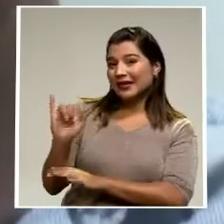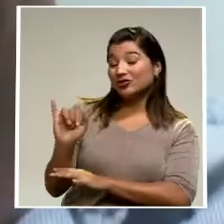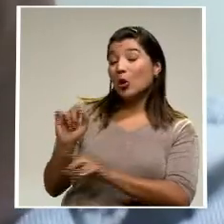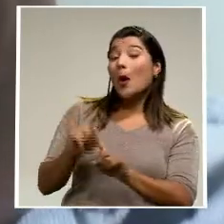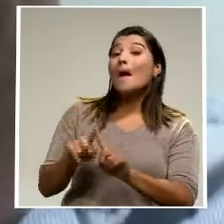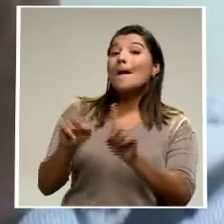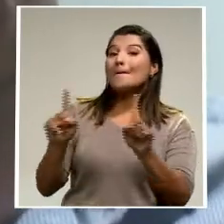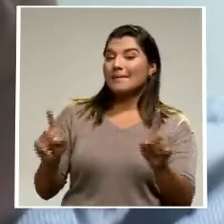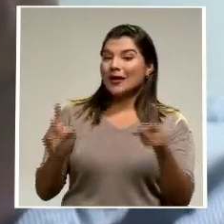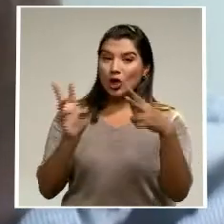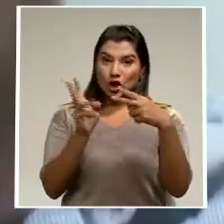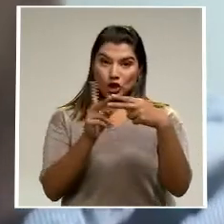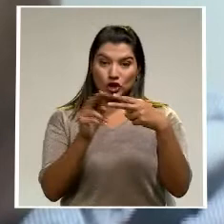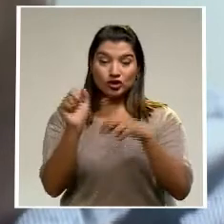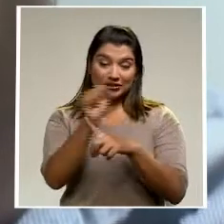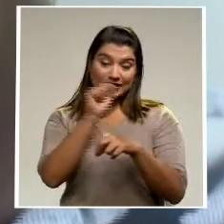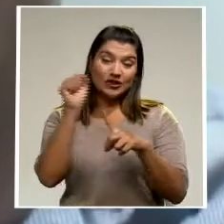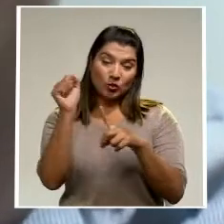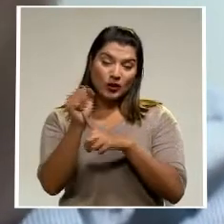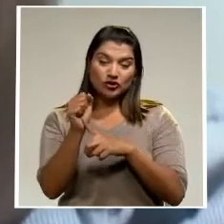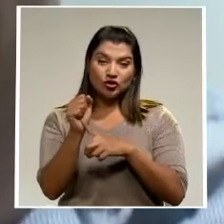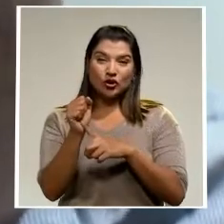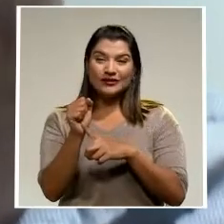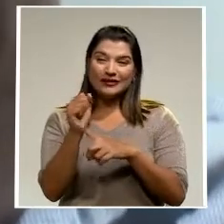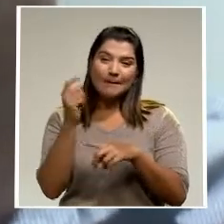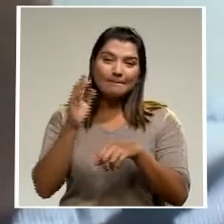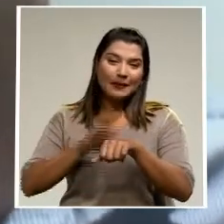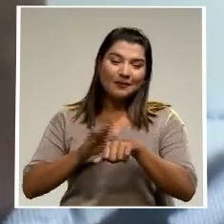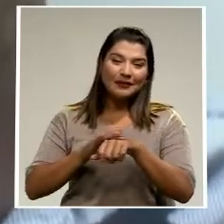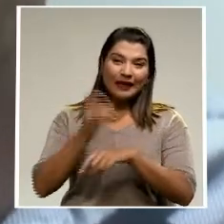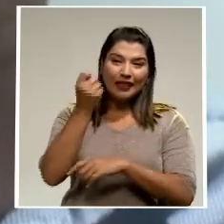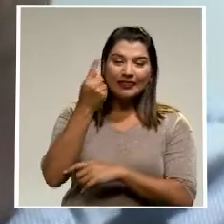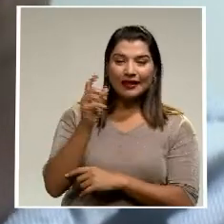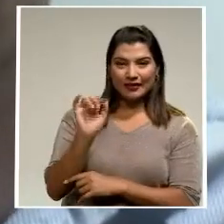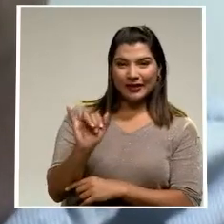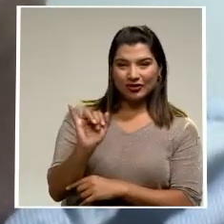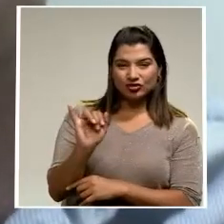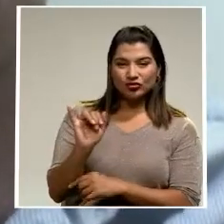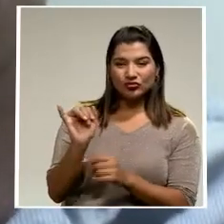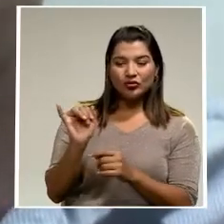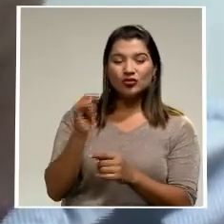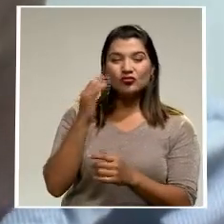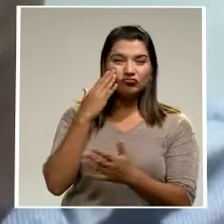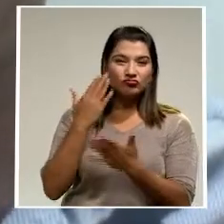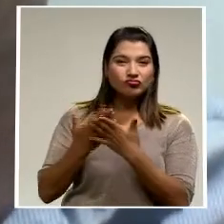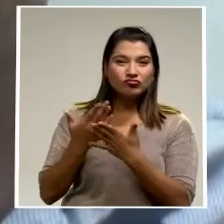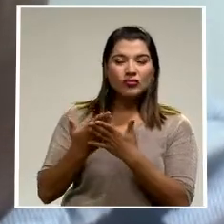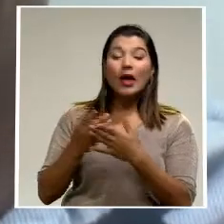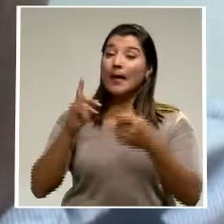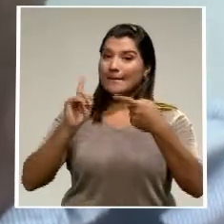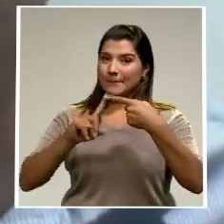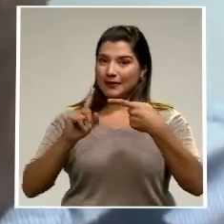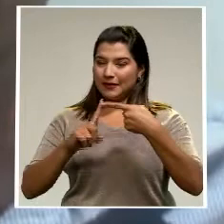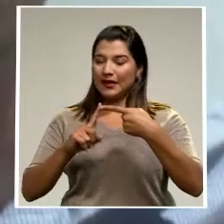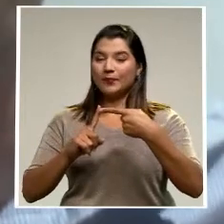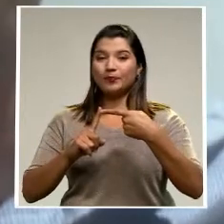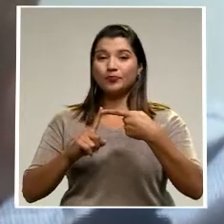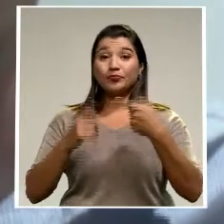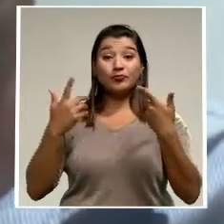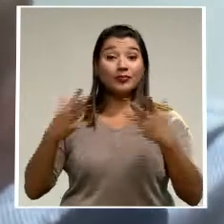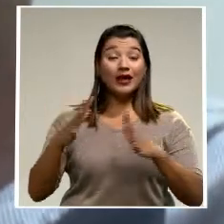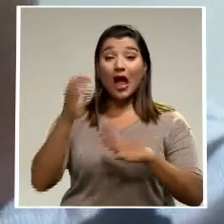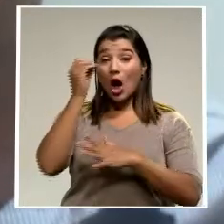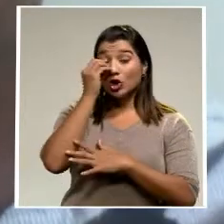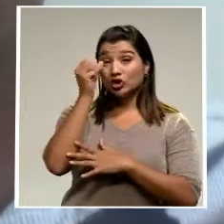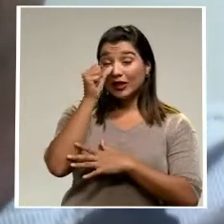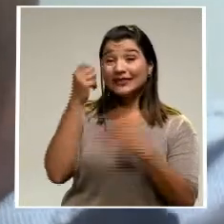factuales que efectivamente, o plausibles, perdón, que comprueban esta teoría. La primera de ellas es que efectivamente ya don Óscar